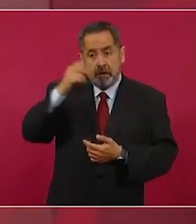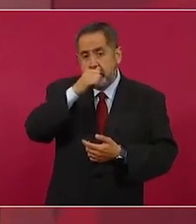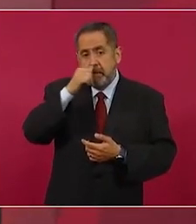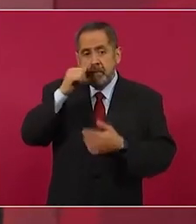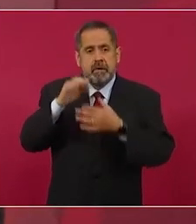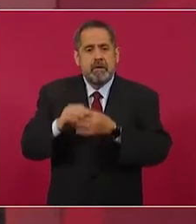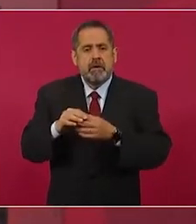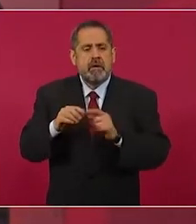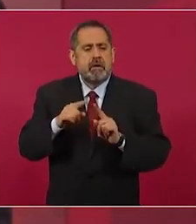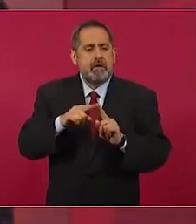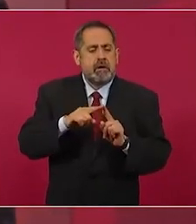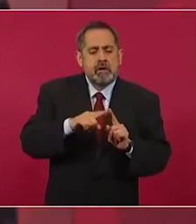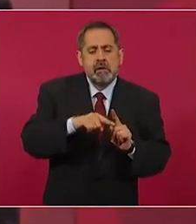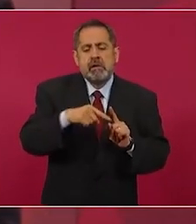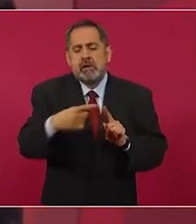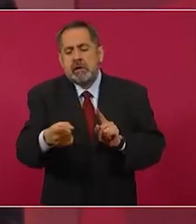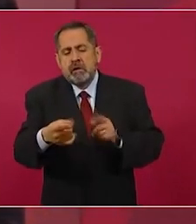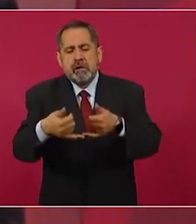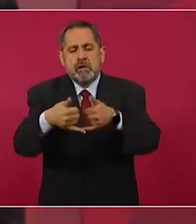un yerno,